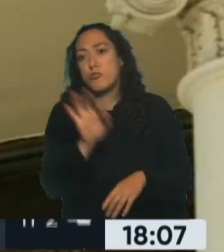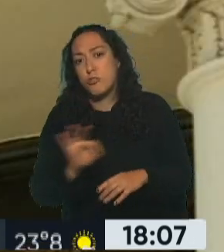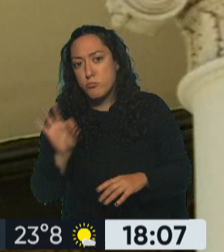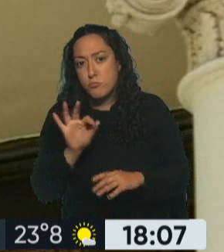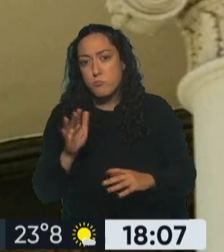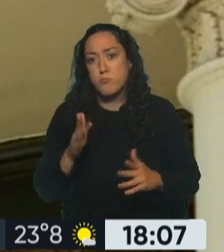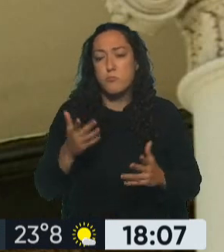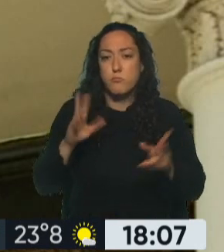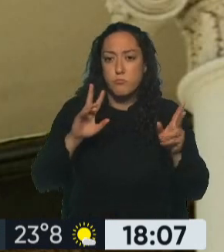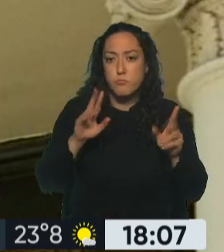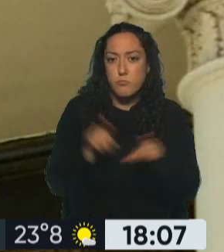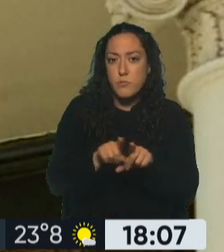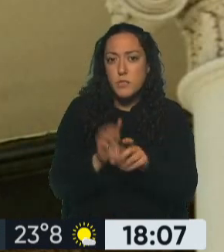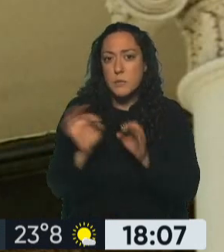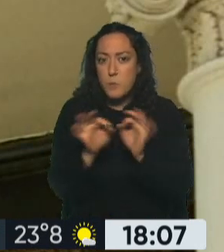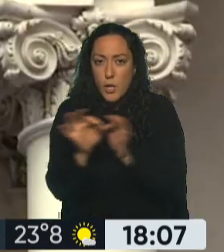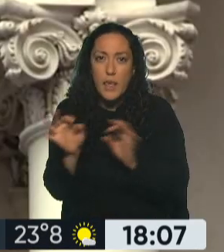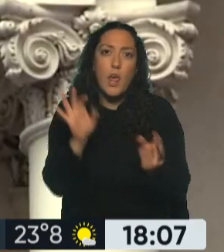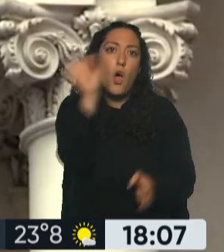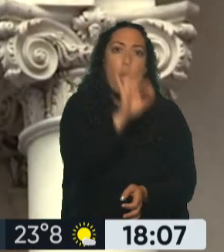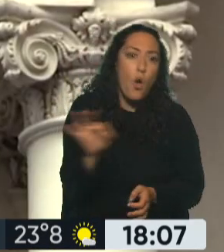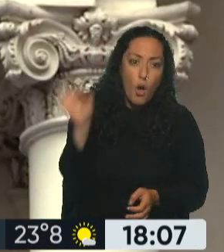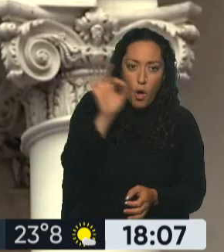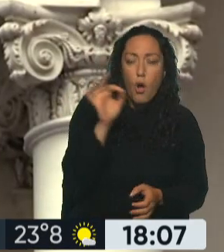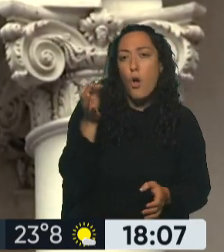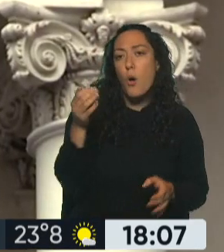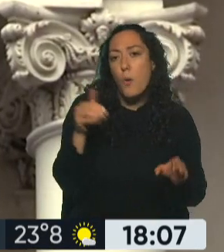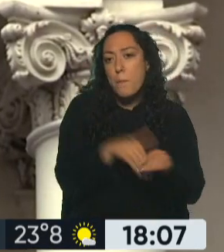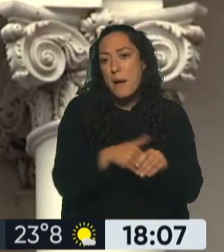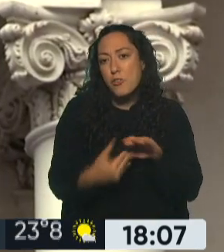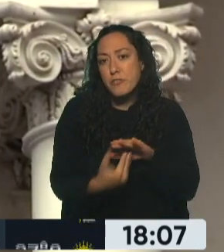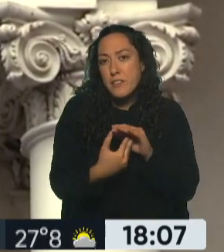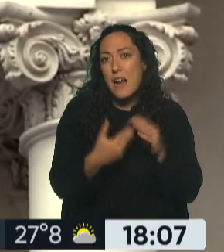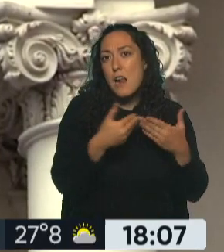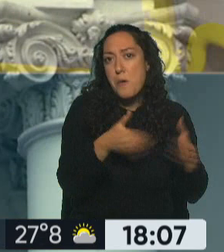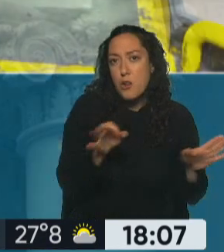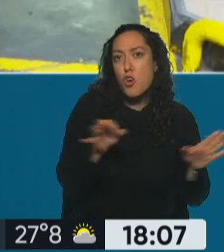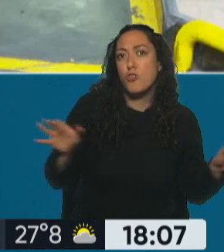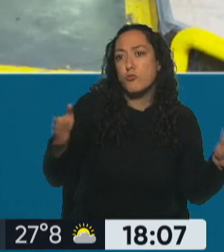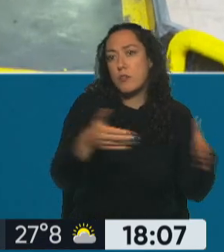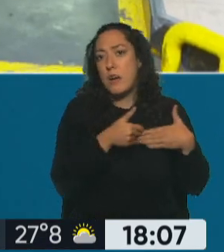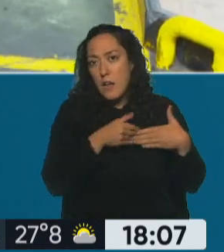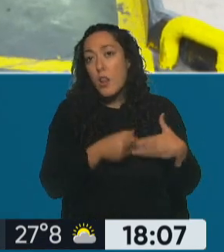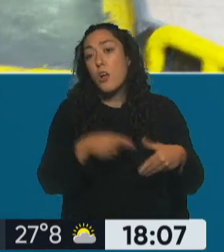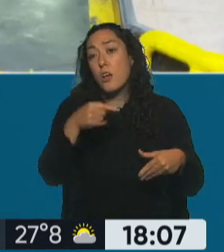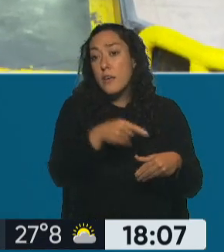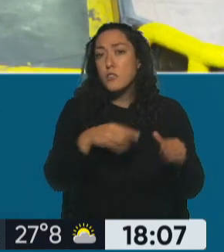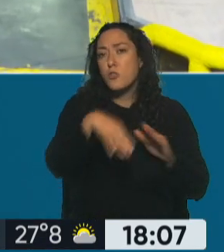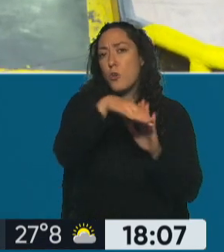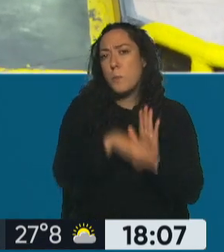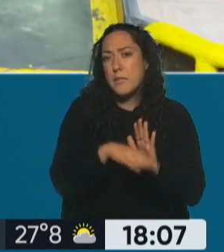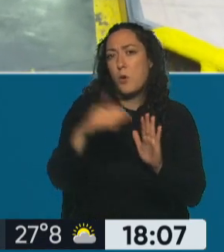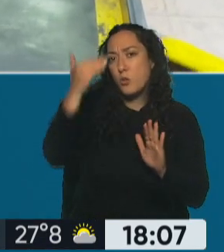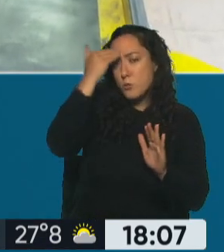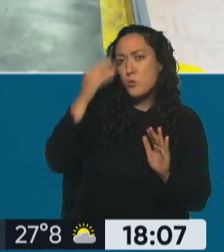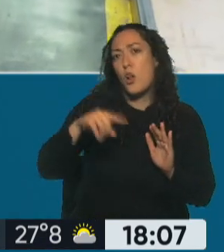todo instrumentos soberanos, como puede ser la moneda o la propia existencia del Banco Central, que son normas, algunas constitucionales, otras